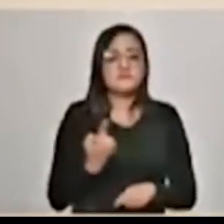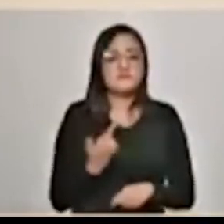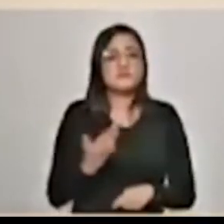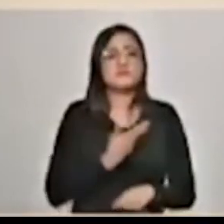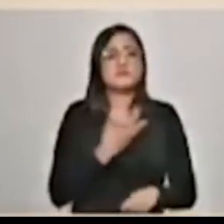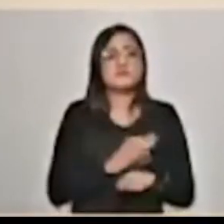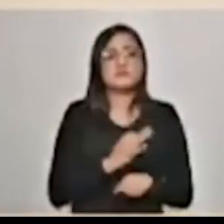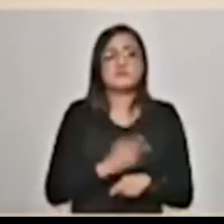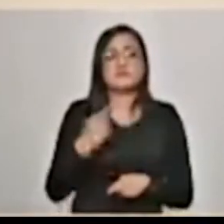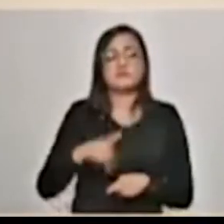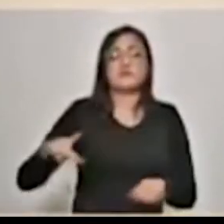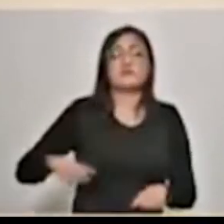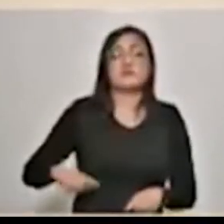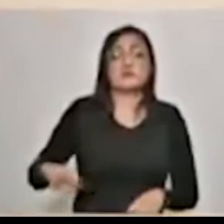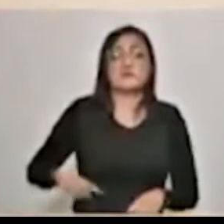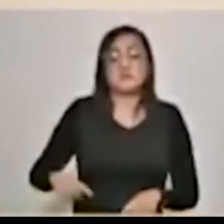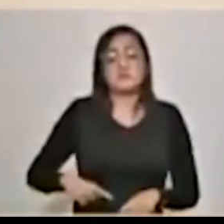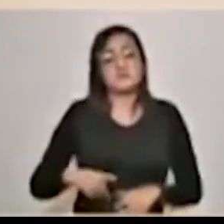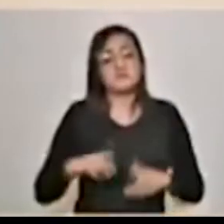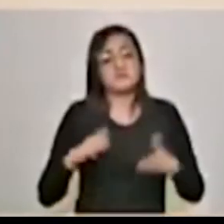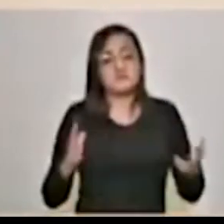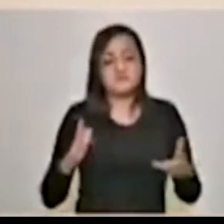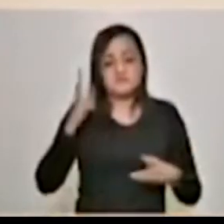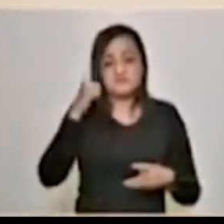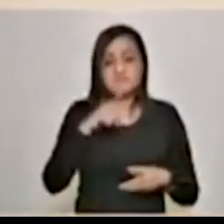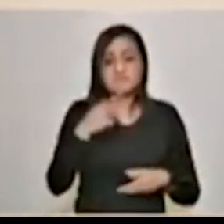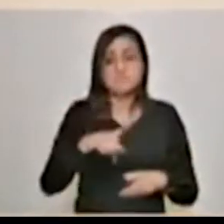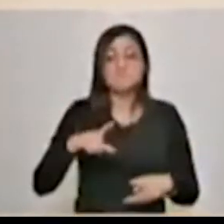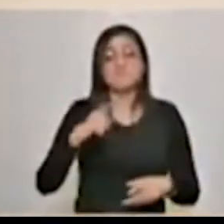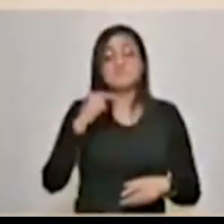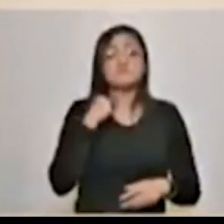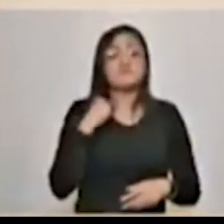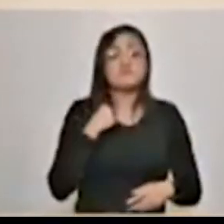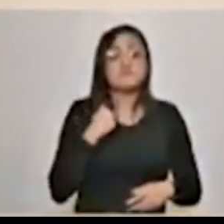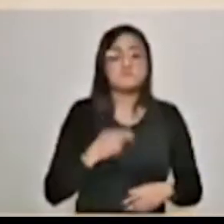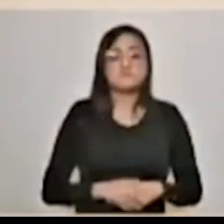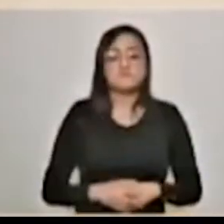tuvieron la venia del gobernador en turno para que fueran notarios.